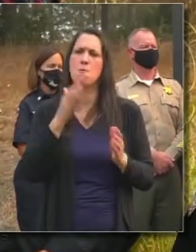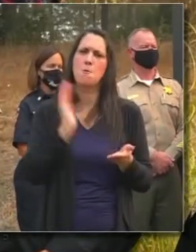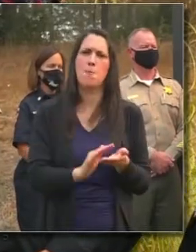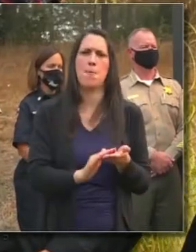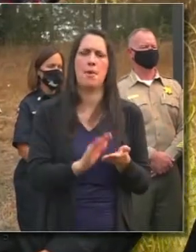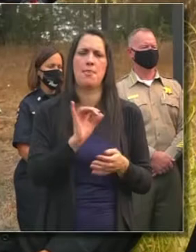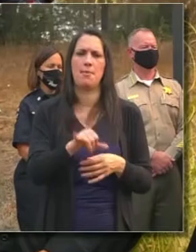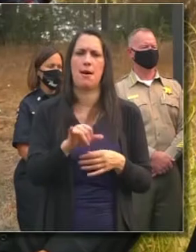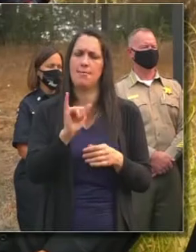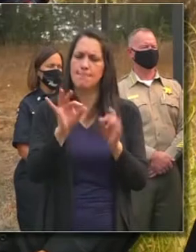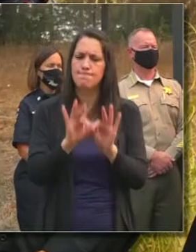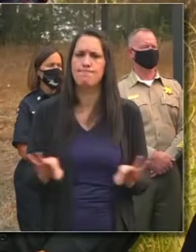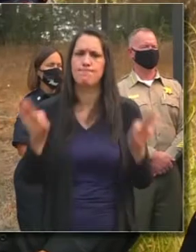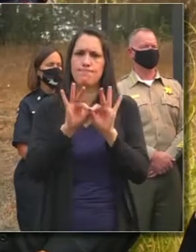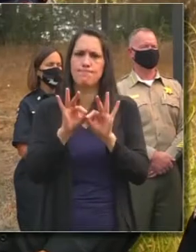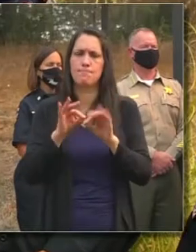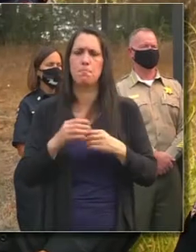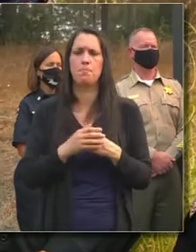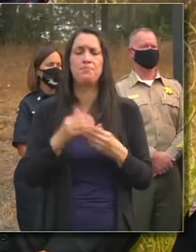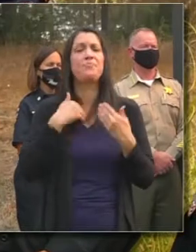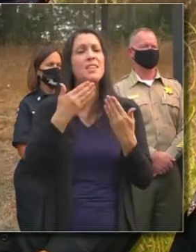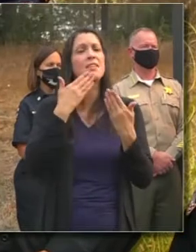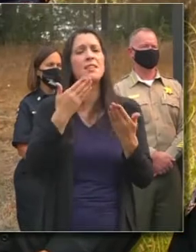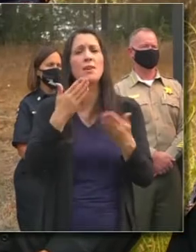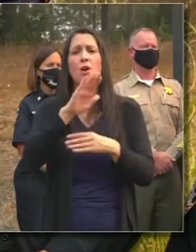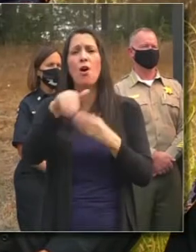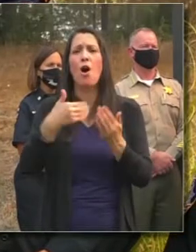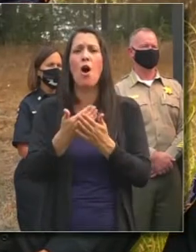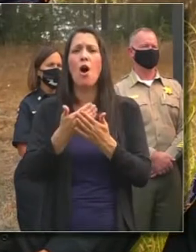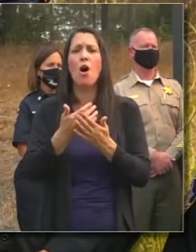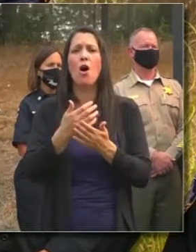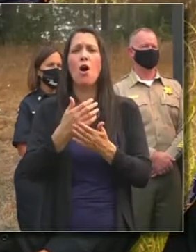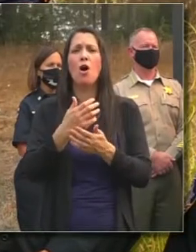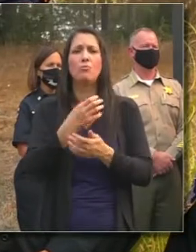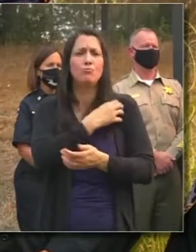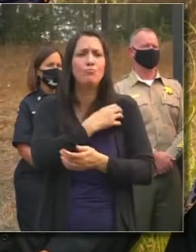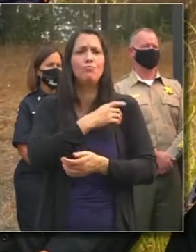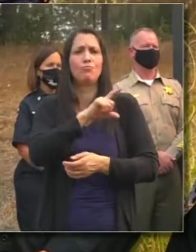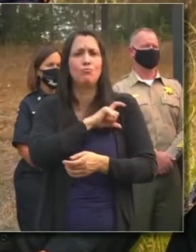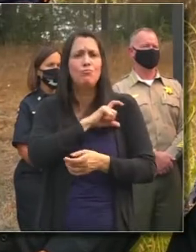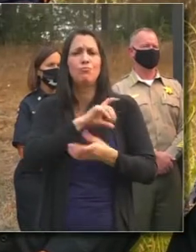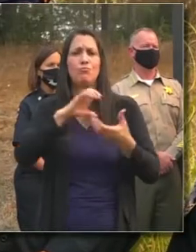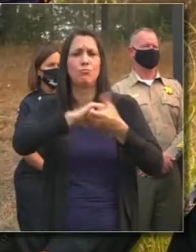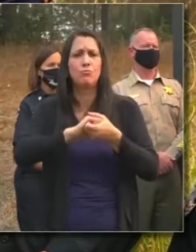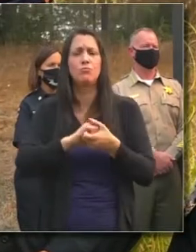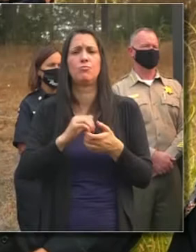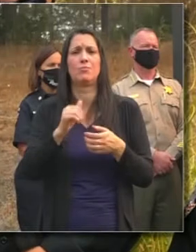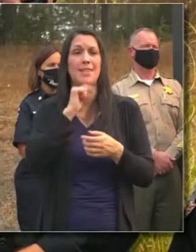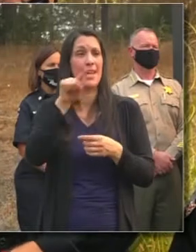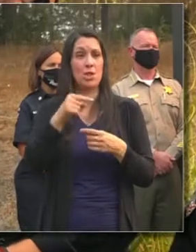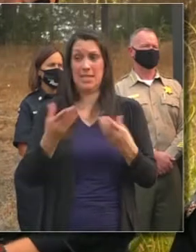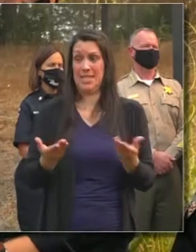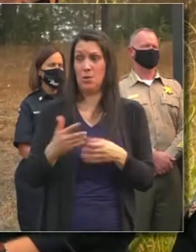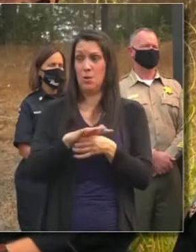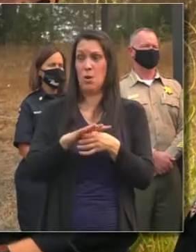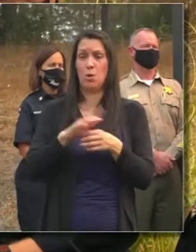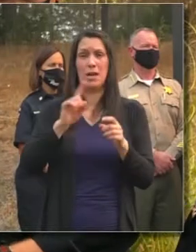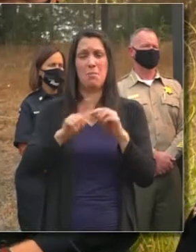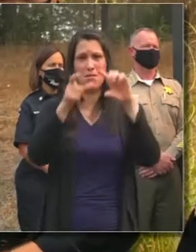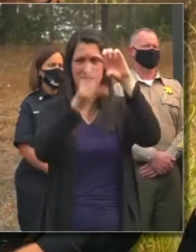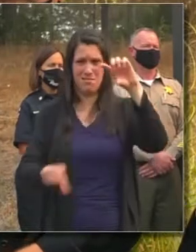de vidas es muy importante para nosotros y quiero agradecer entonces a otros compañeros que trabajan en la hacer